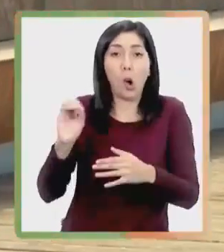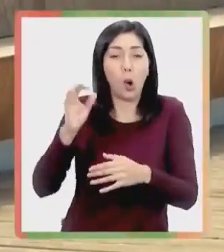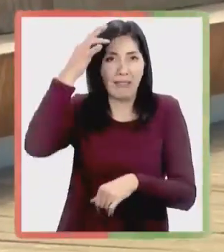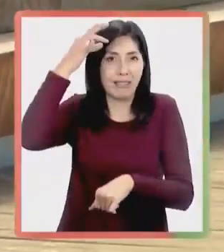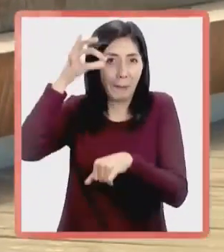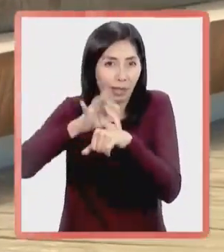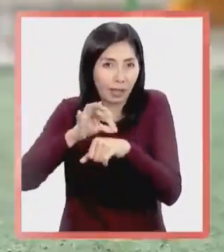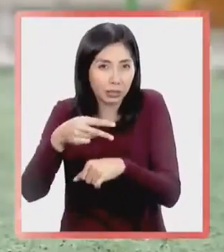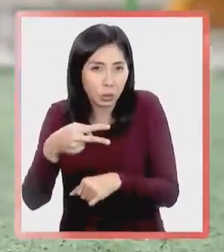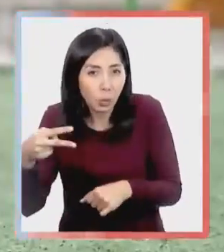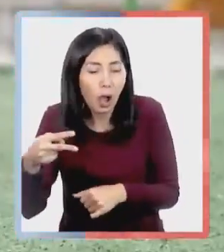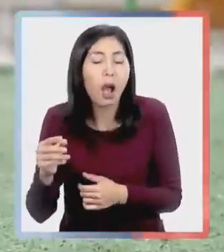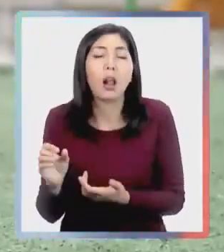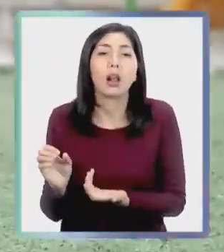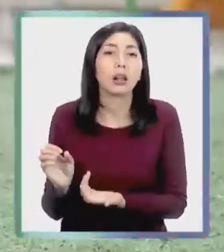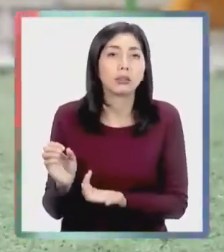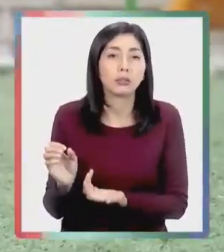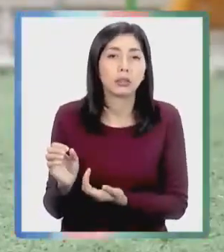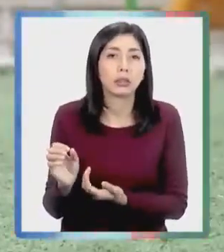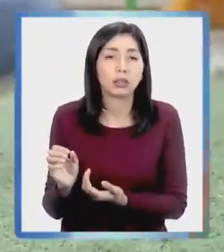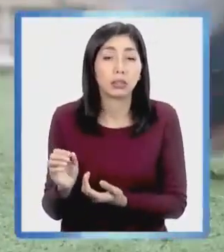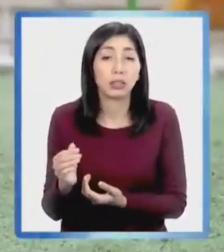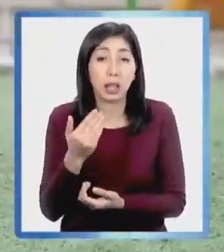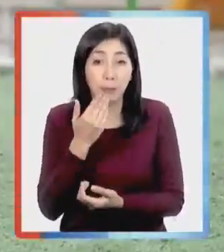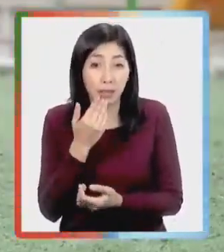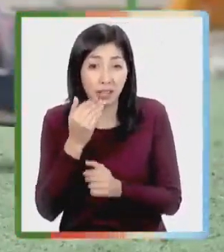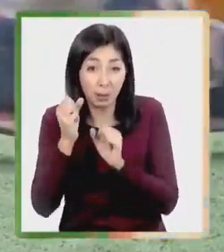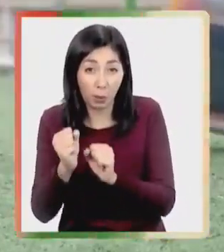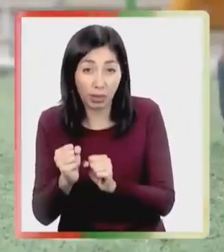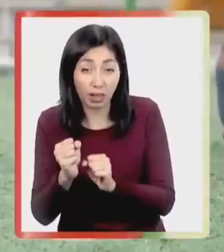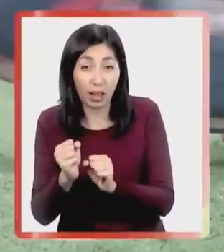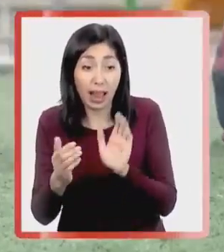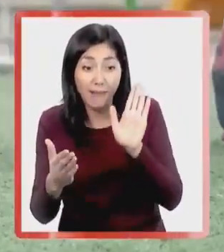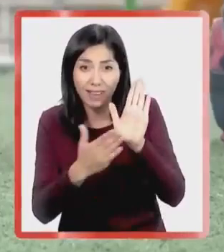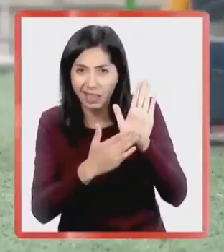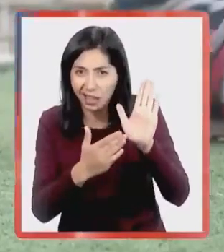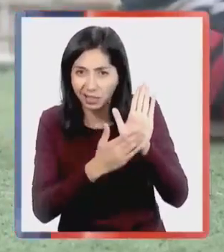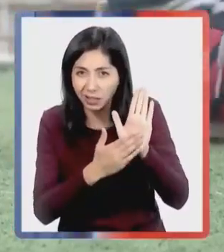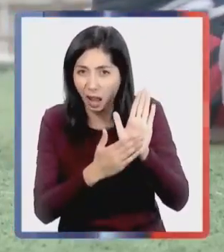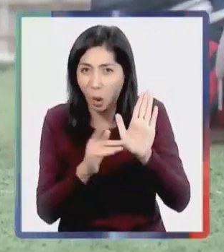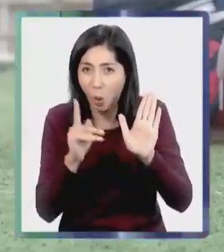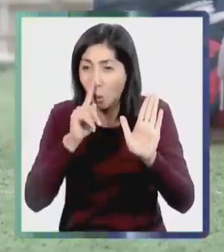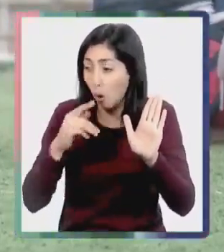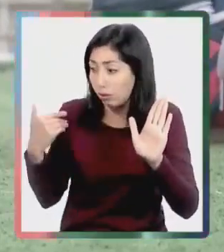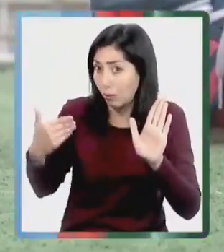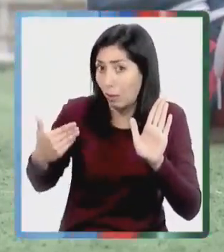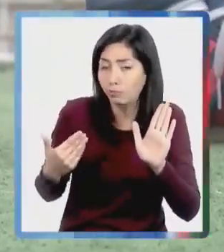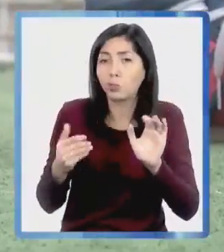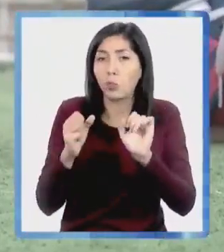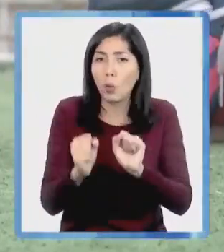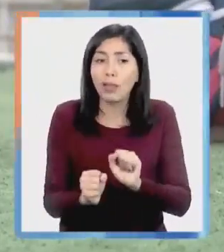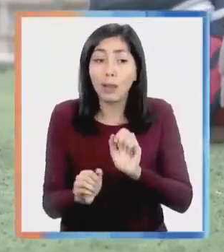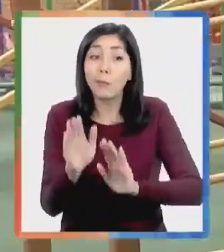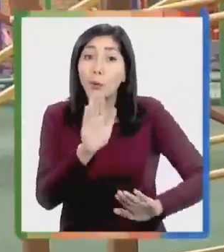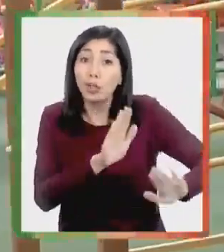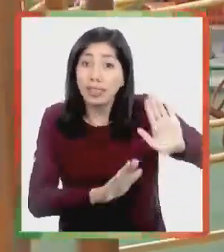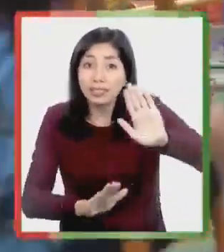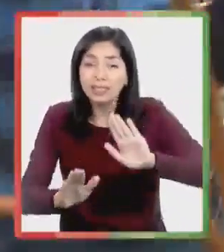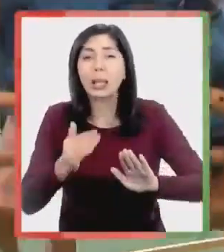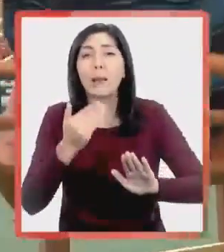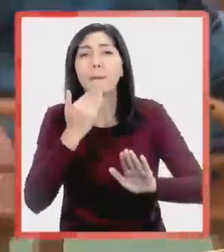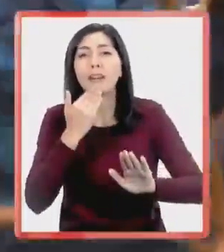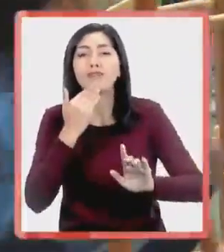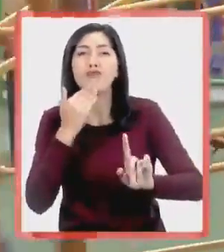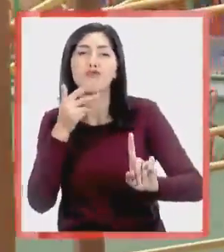de transmisión sexual, y que a la vez pudiera, esa es evidencia más emergente, pero muy esperanzadora, que pudiera ser protector también para efectos